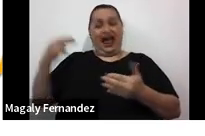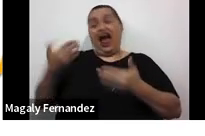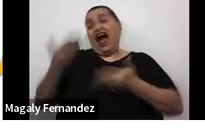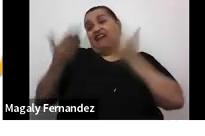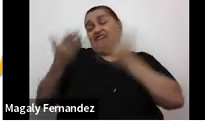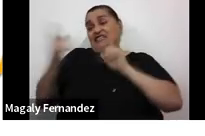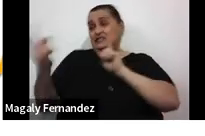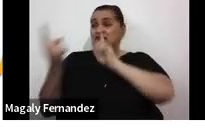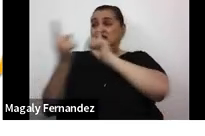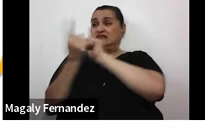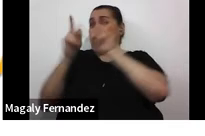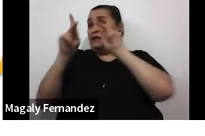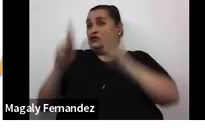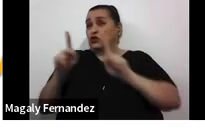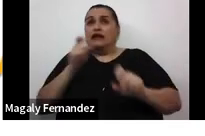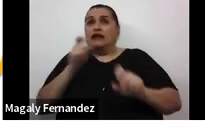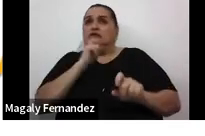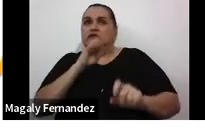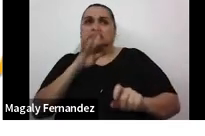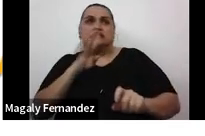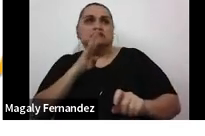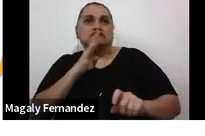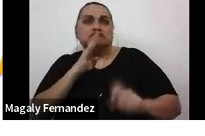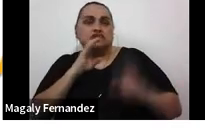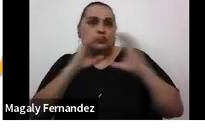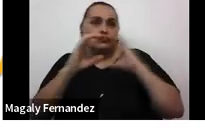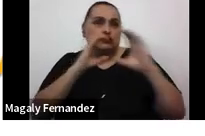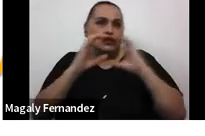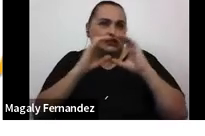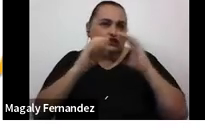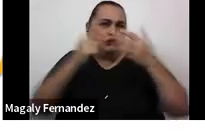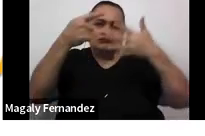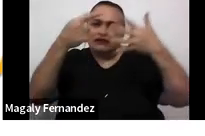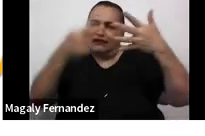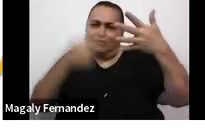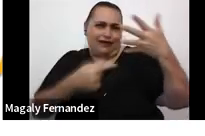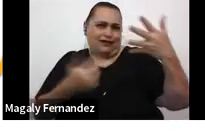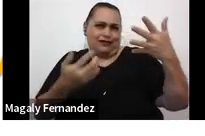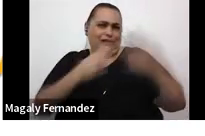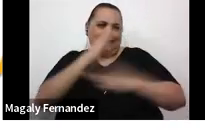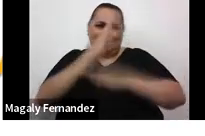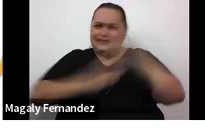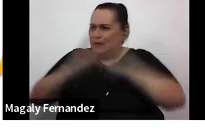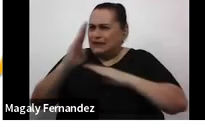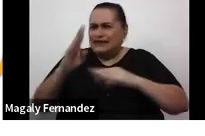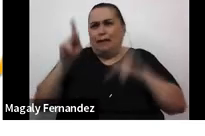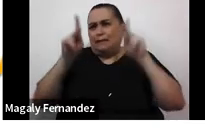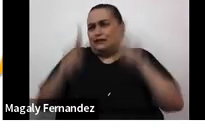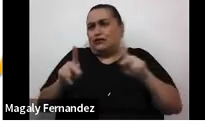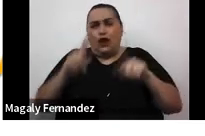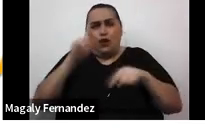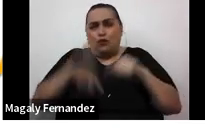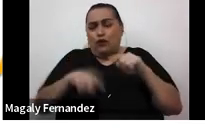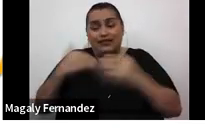dificultades para hablar o con tantas cosas no solo gente con discapacidad tan abrumada después del